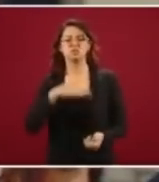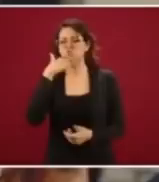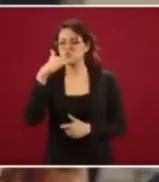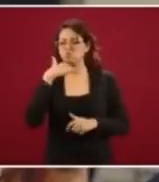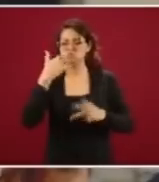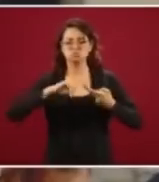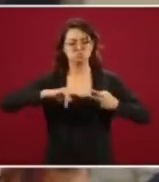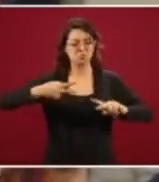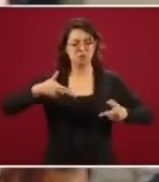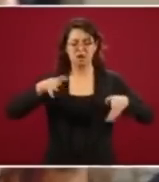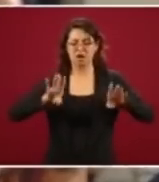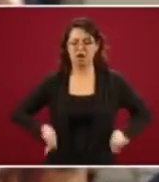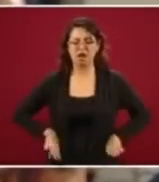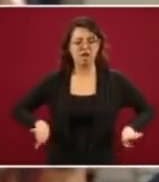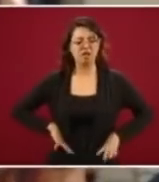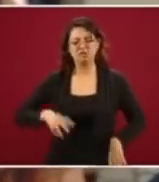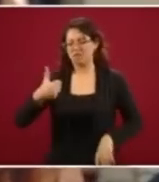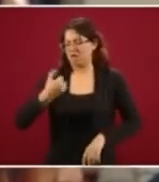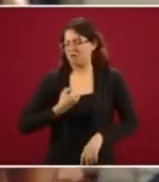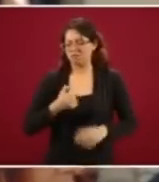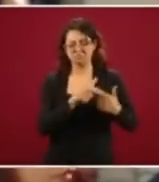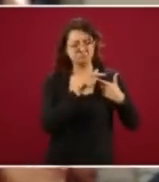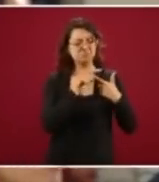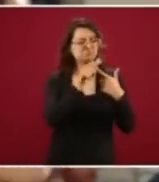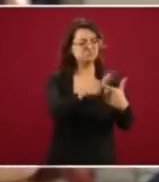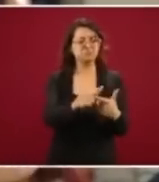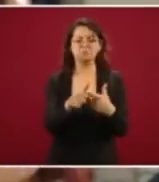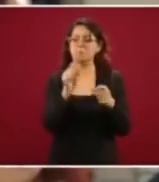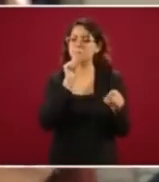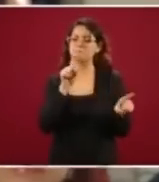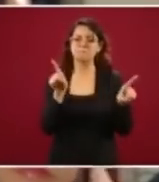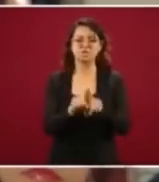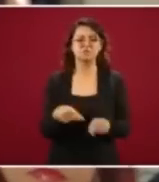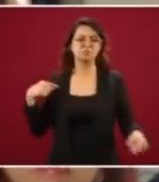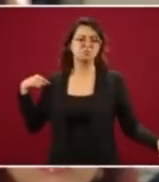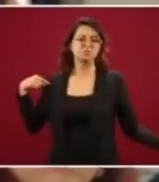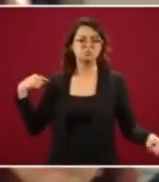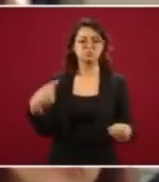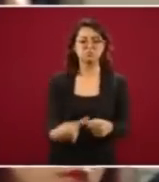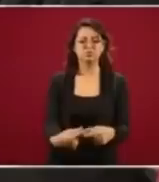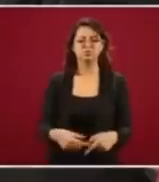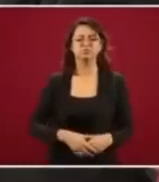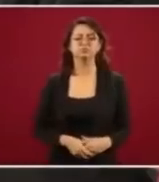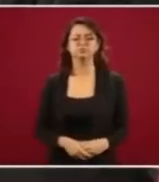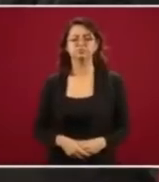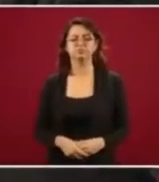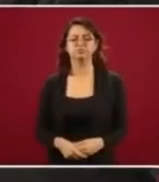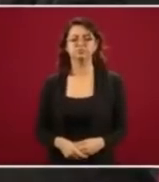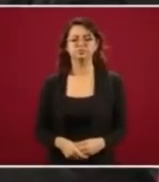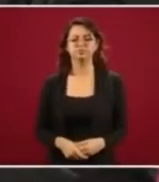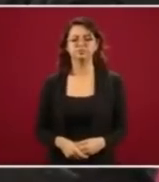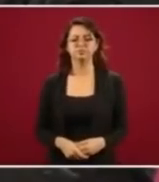y de decir, pues vamos a seguir con el tema como veníamos trabajando antes. Bueno,